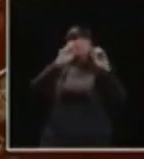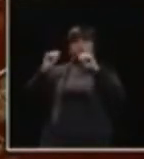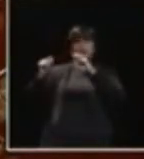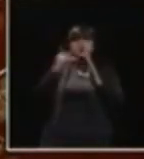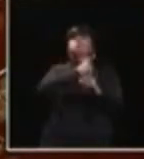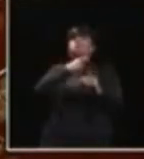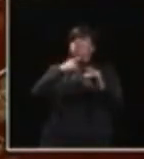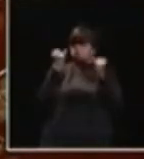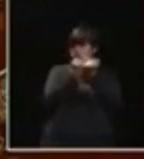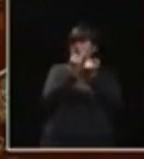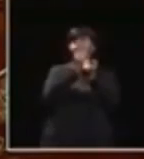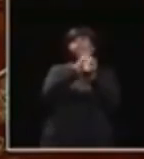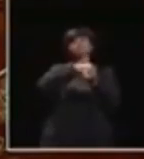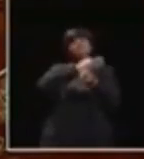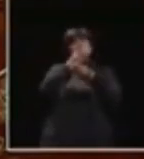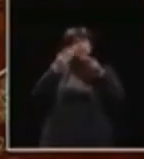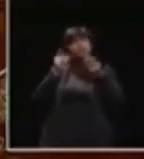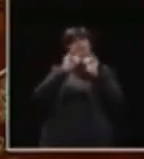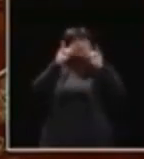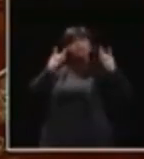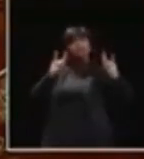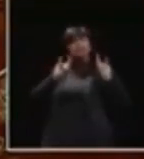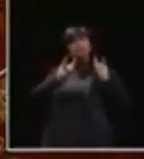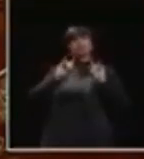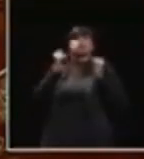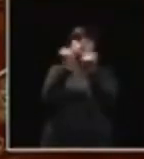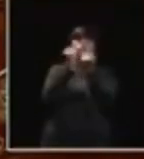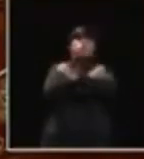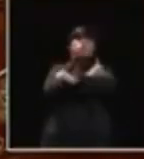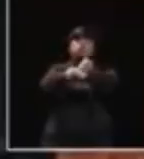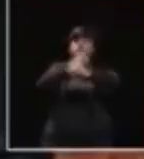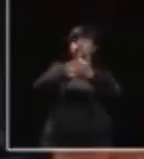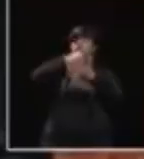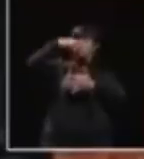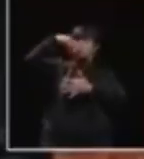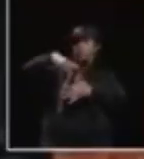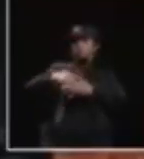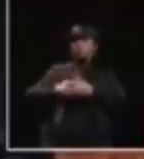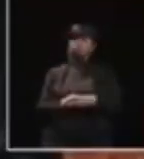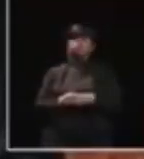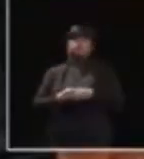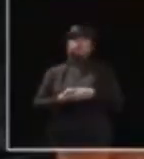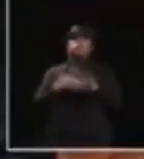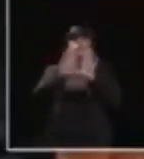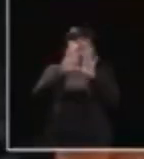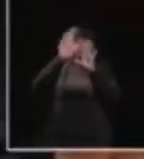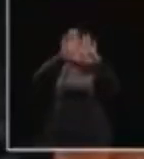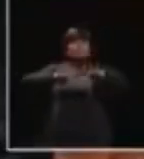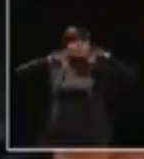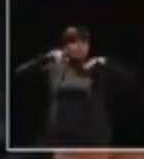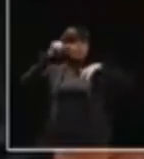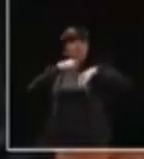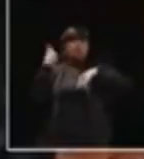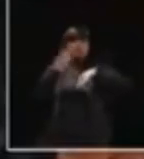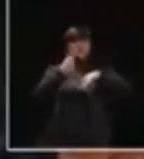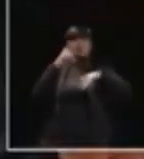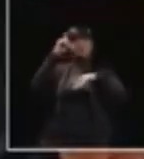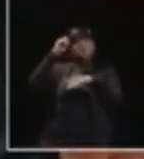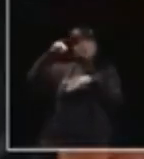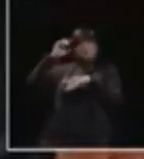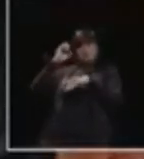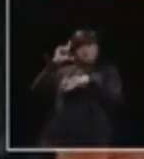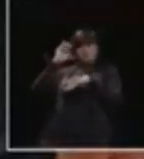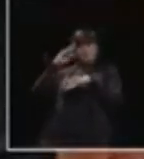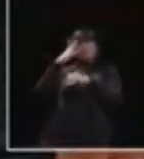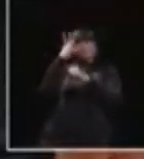y alcaldías de la Ciudad de México. Dado en el recinto legislativo de Donceles a los 4 días del